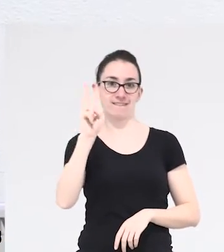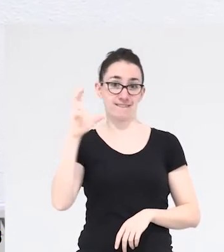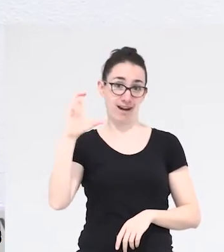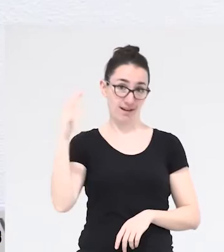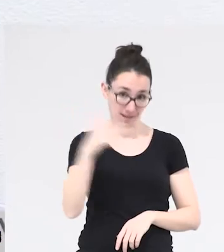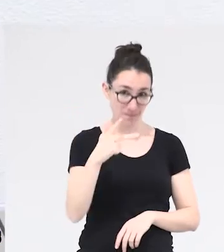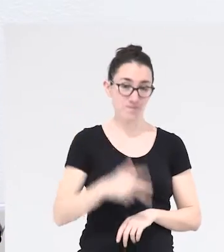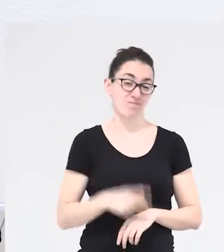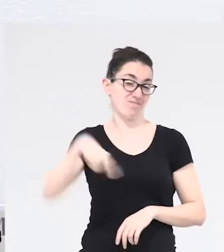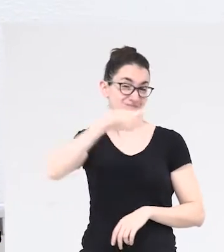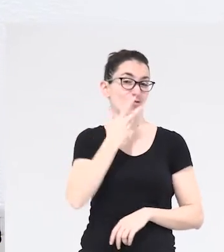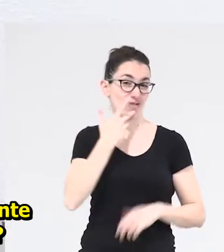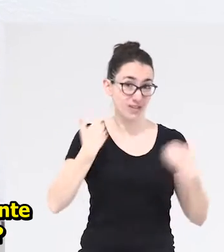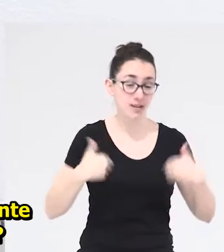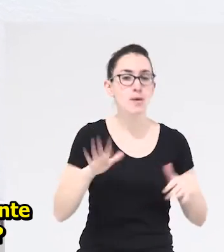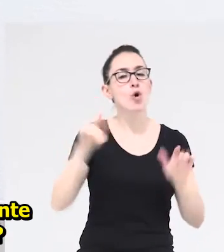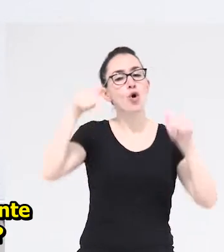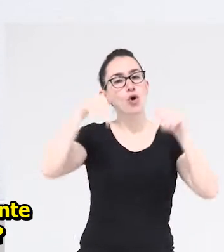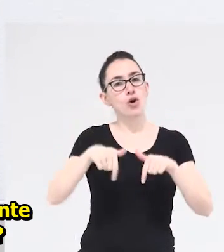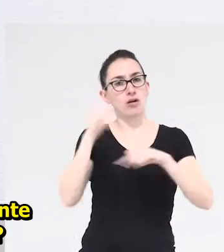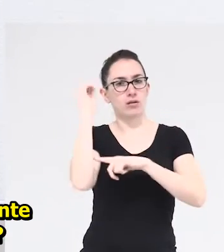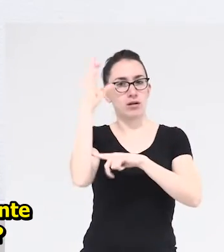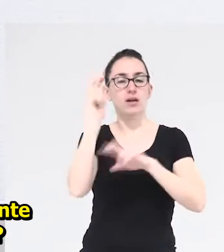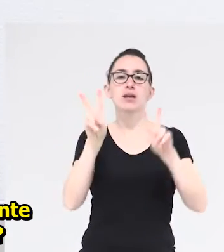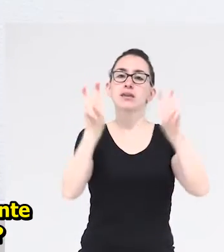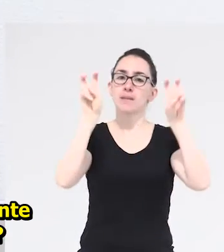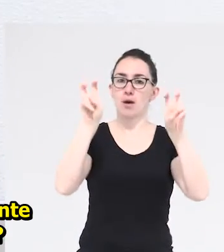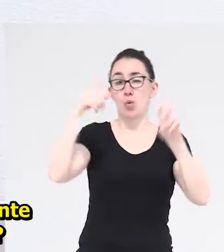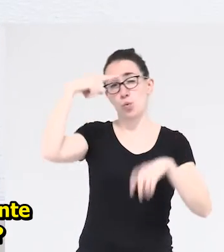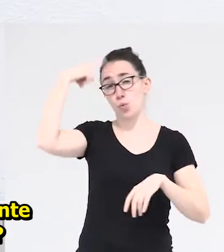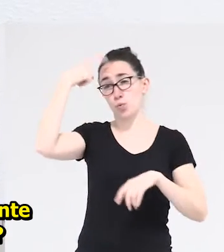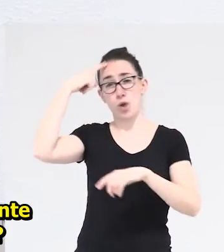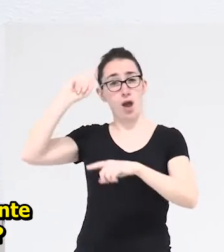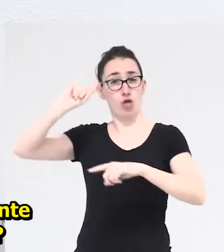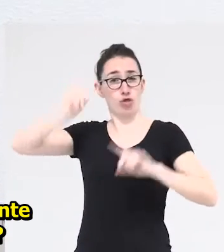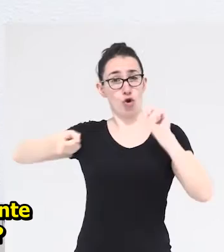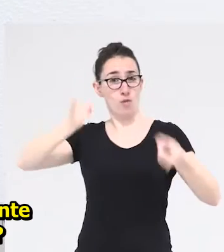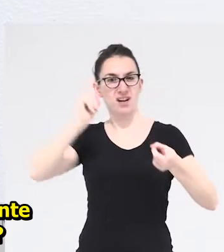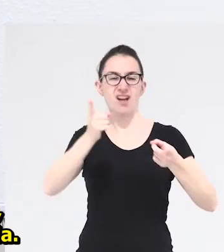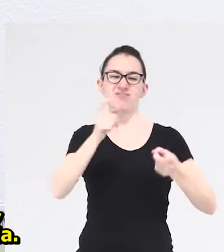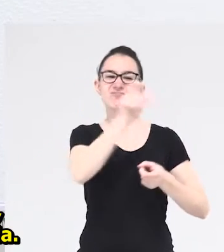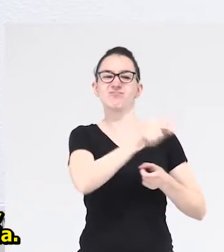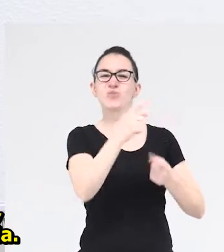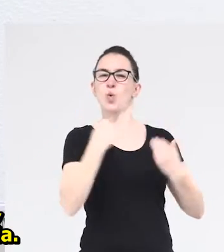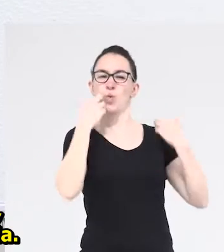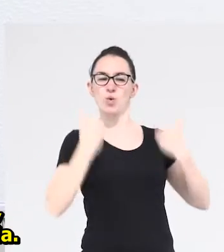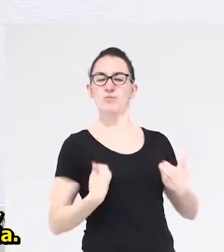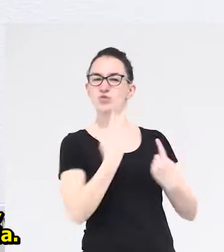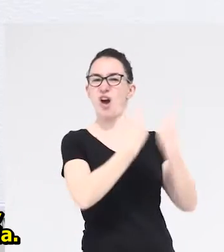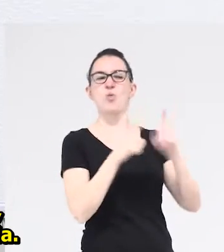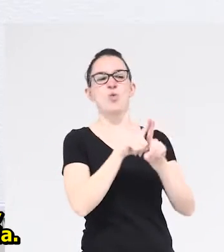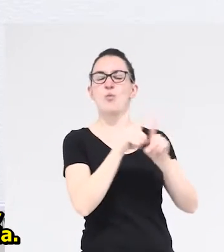conocer las representaciones de cuerpos considerados por la cultura dominante como ayectos o desviados, ¿no? De esto nos va a